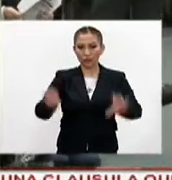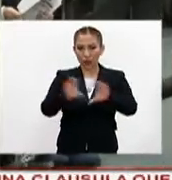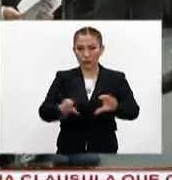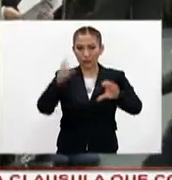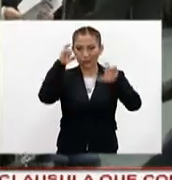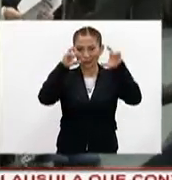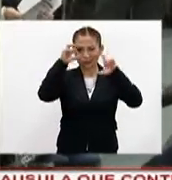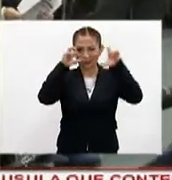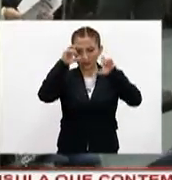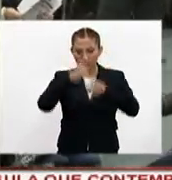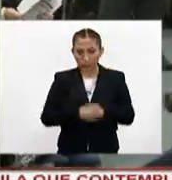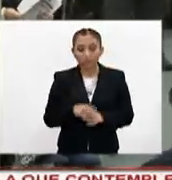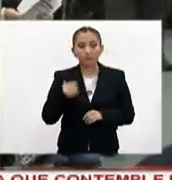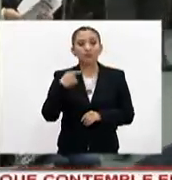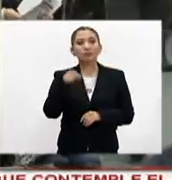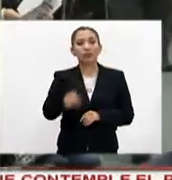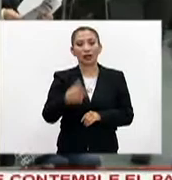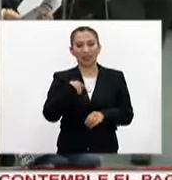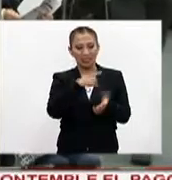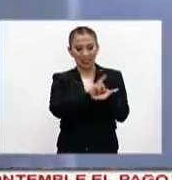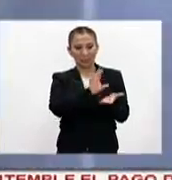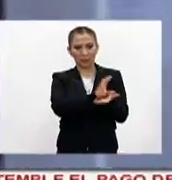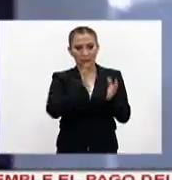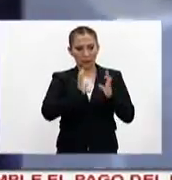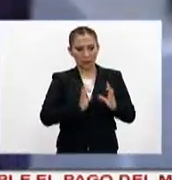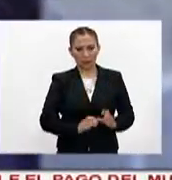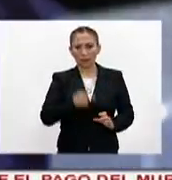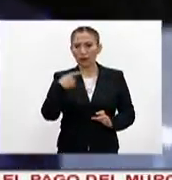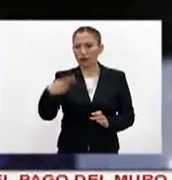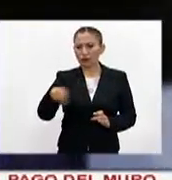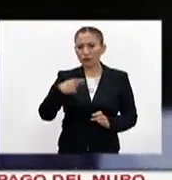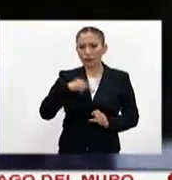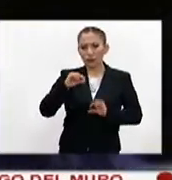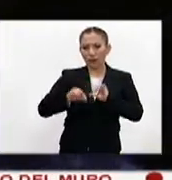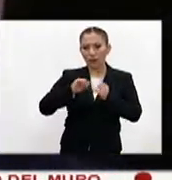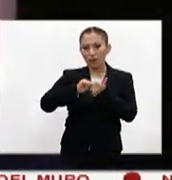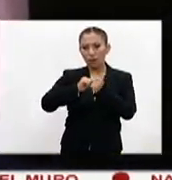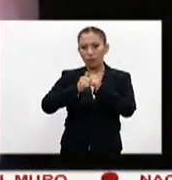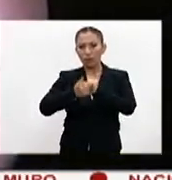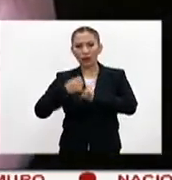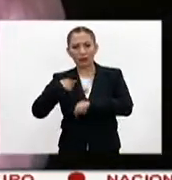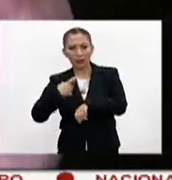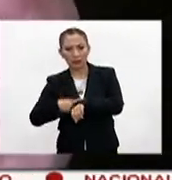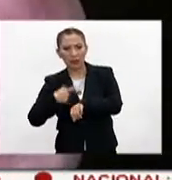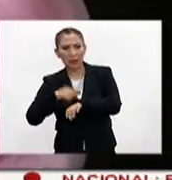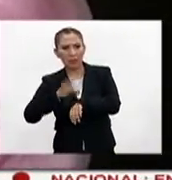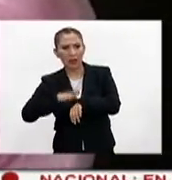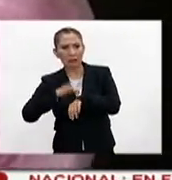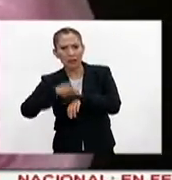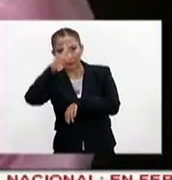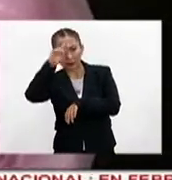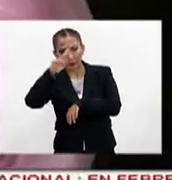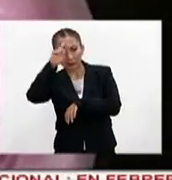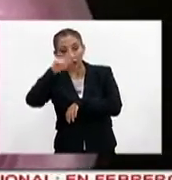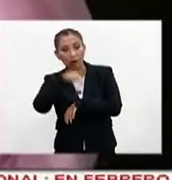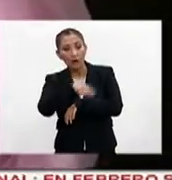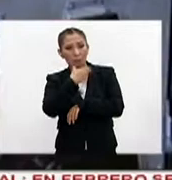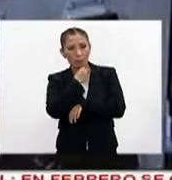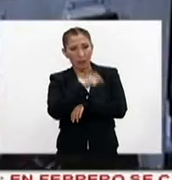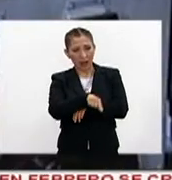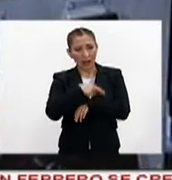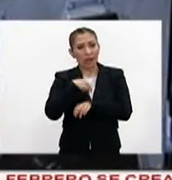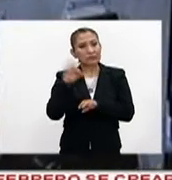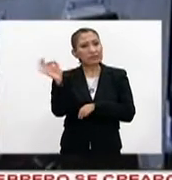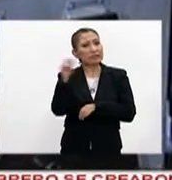sus gestos faciales. A pesar de sus discapacidades físicas y de las progresivas limitaciones impuestas por la enfermedad degenerativa, Stephen